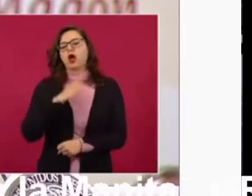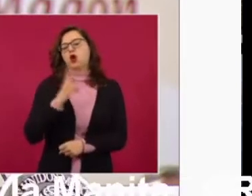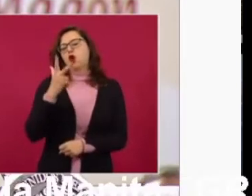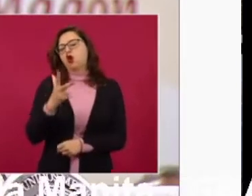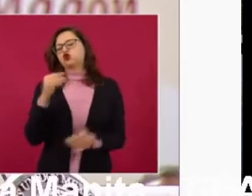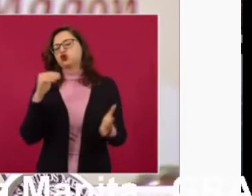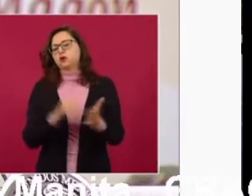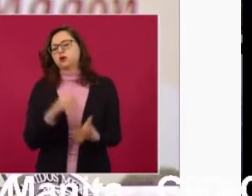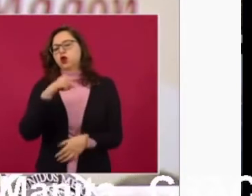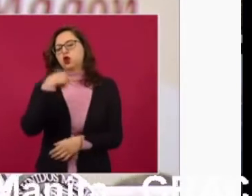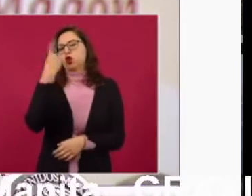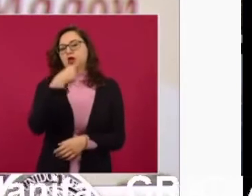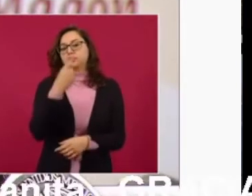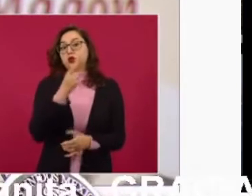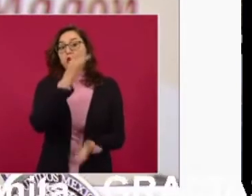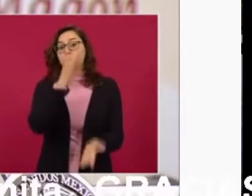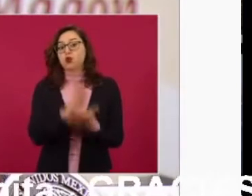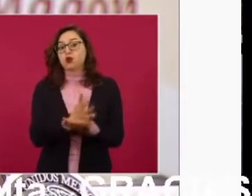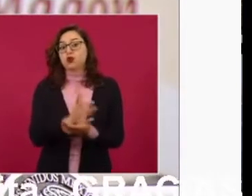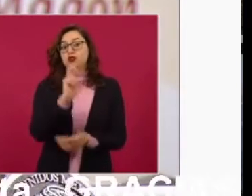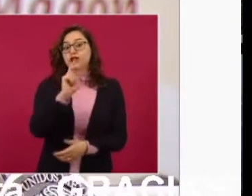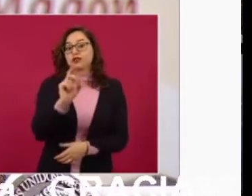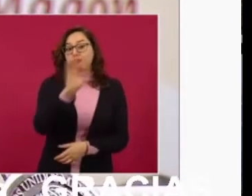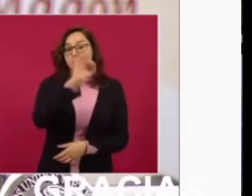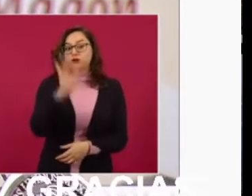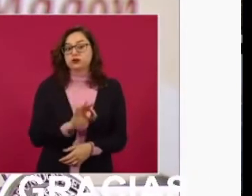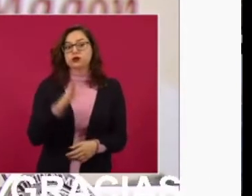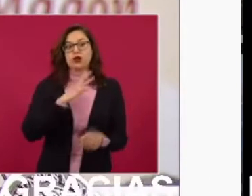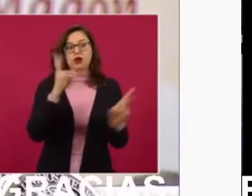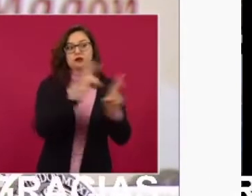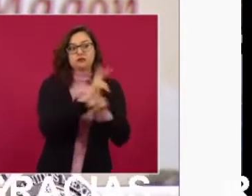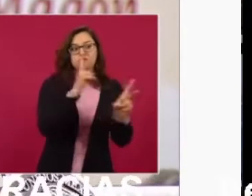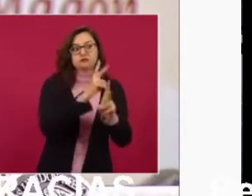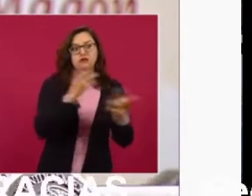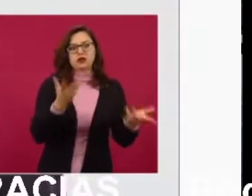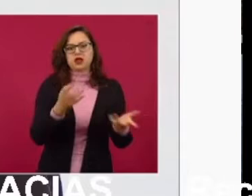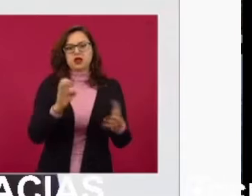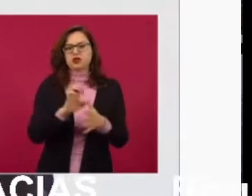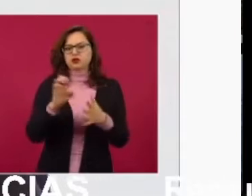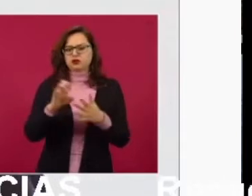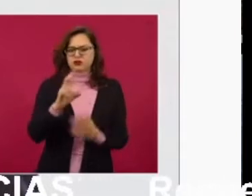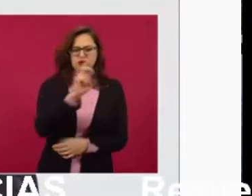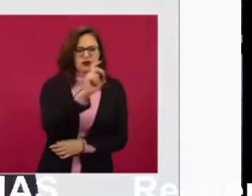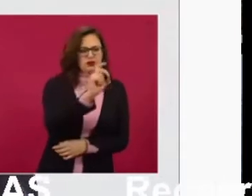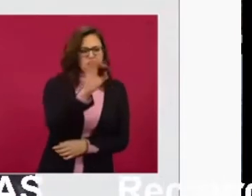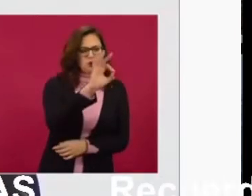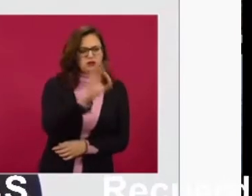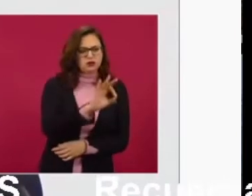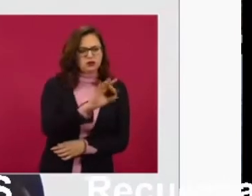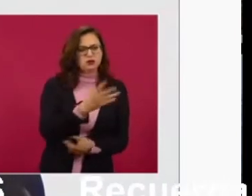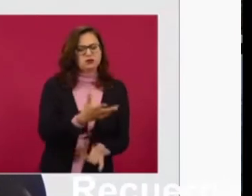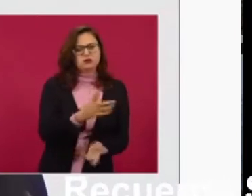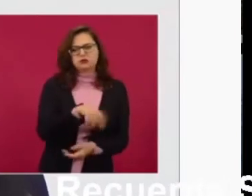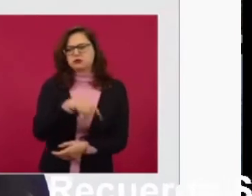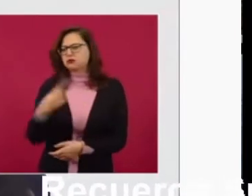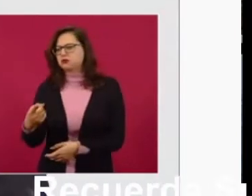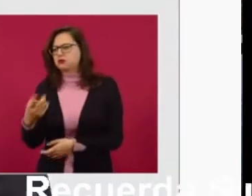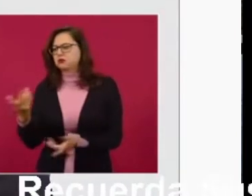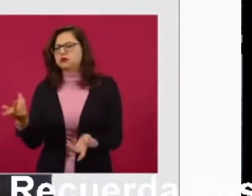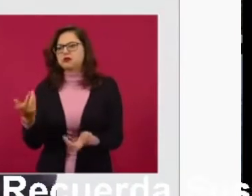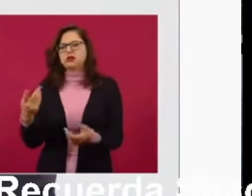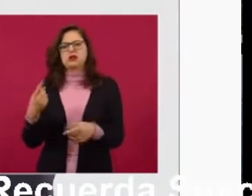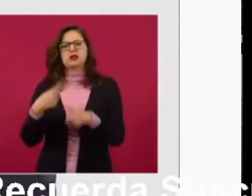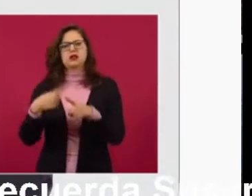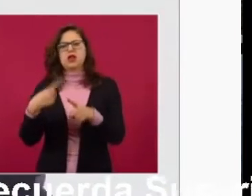energía que produce entonces el resto del tiempo alguien tiene que respaldar esa energía y lo hace la cc y no le pagan por el